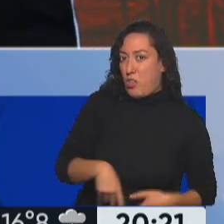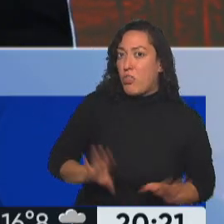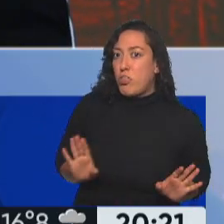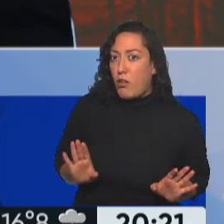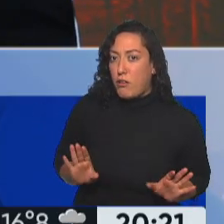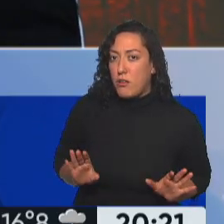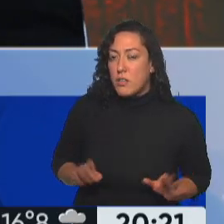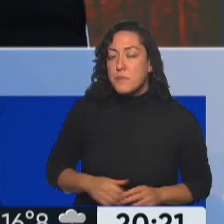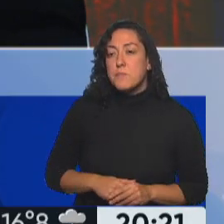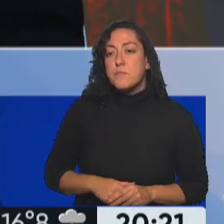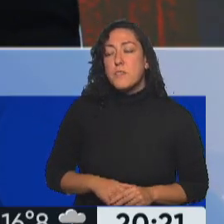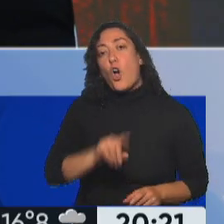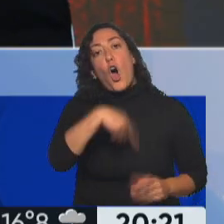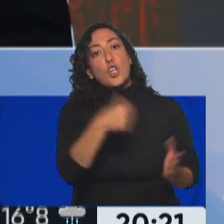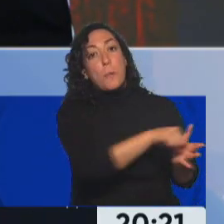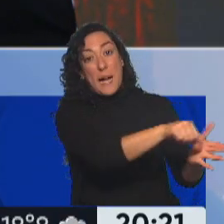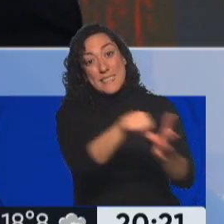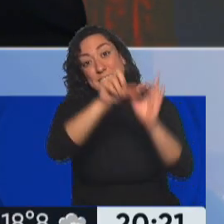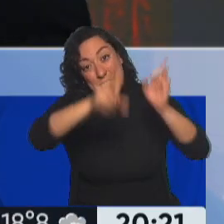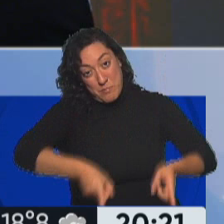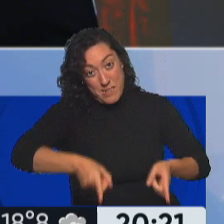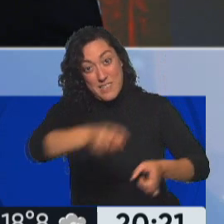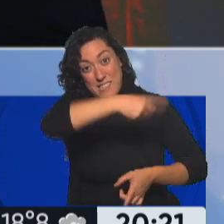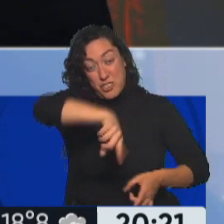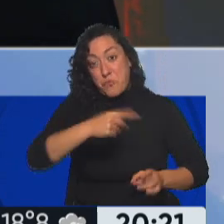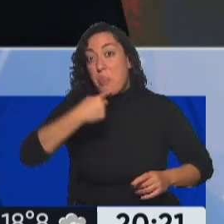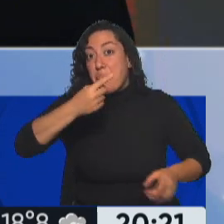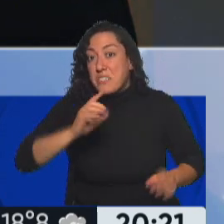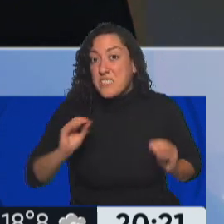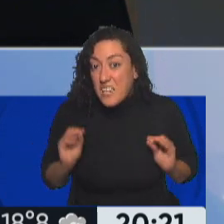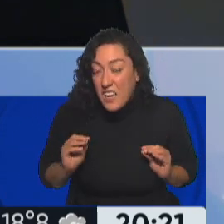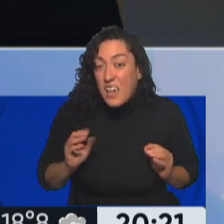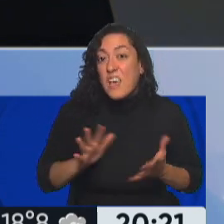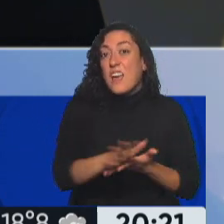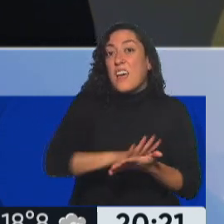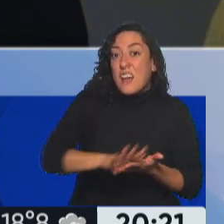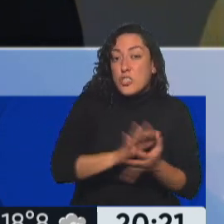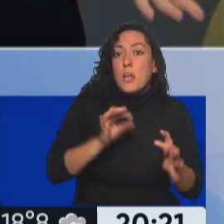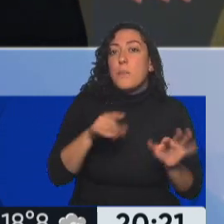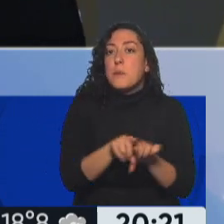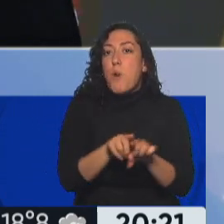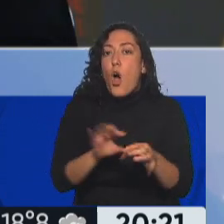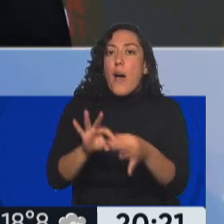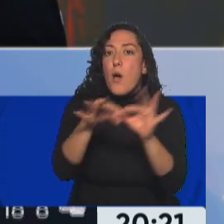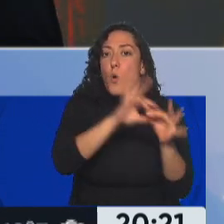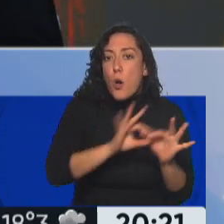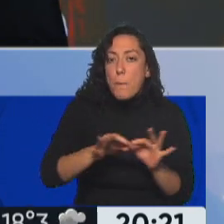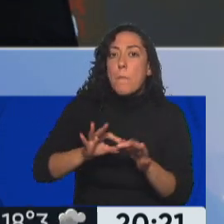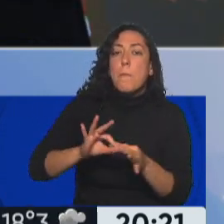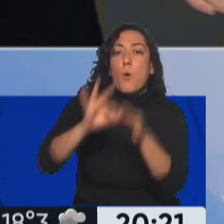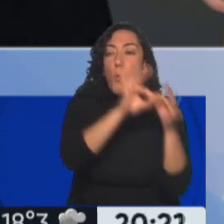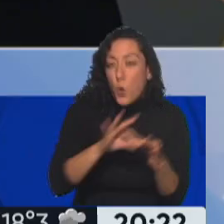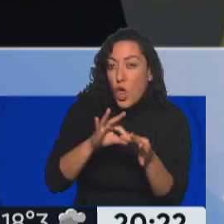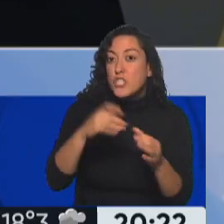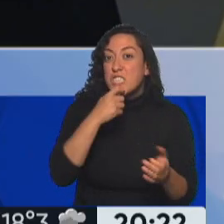esto pasó con otros países que sostuvieron que prefieren negociar, por ejemplo, el caso de la Unión Europea, pero que si no se negocia y no